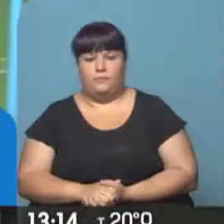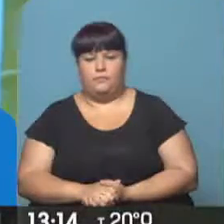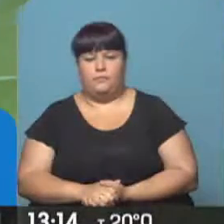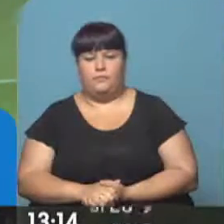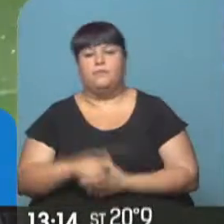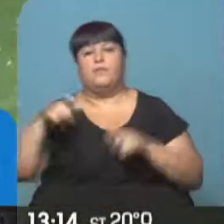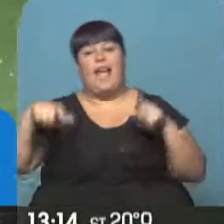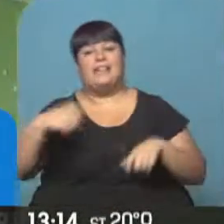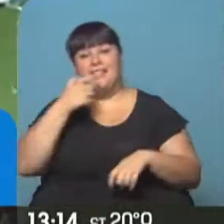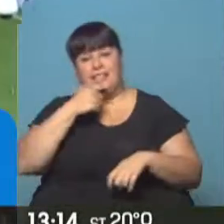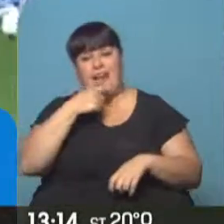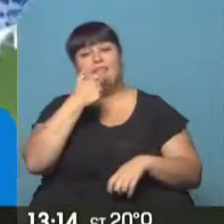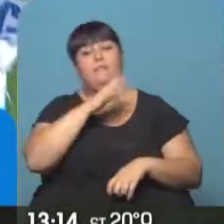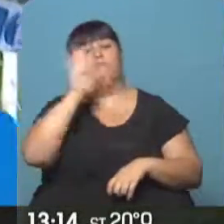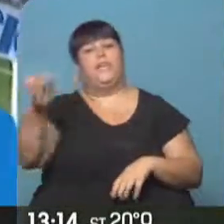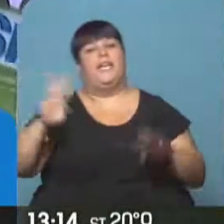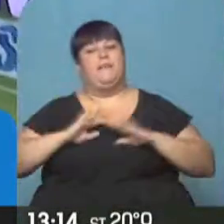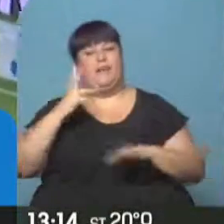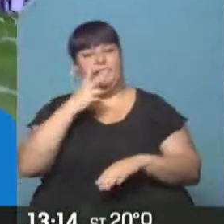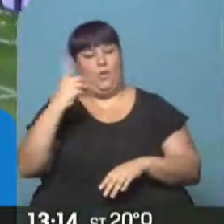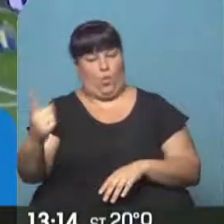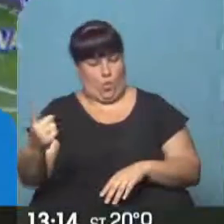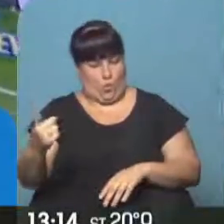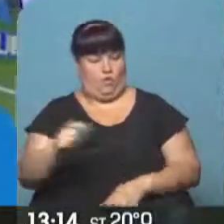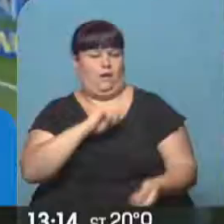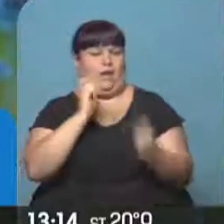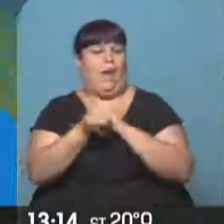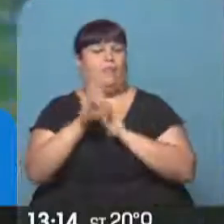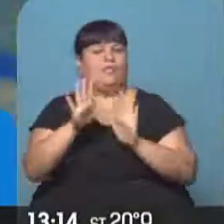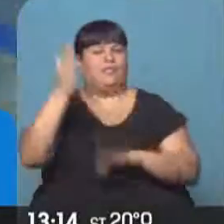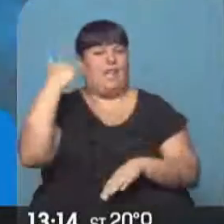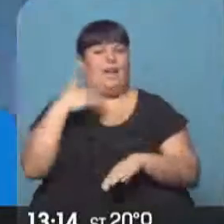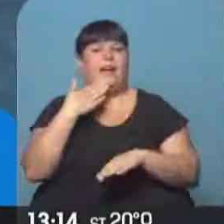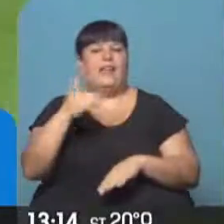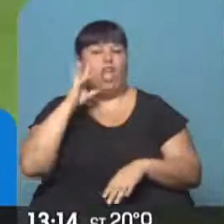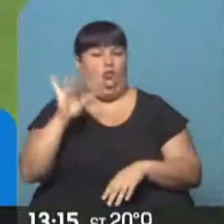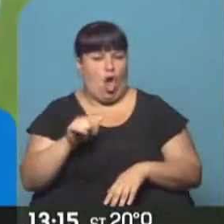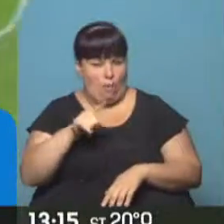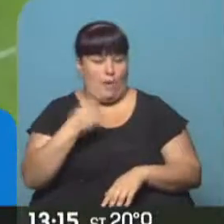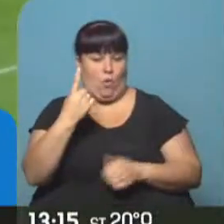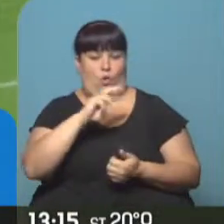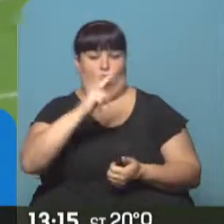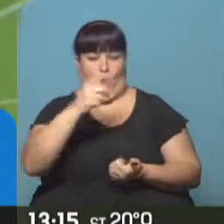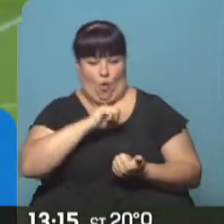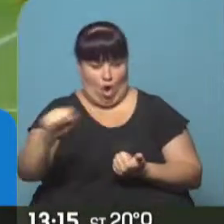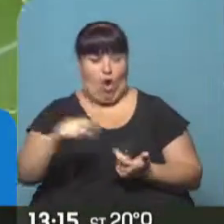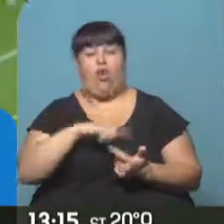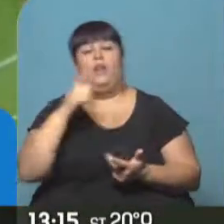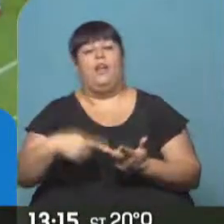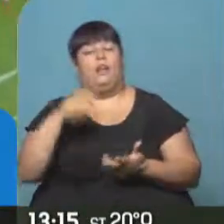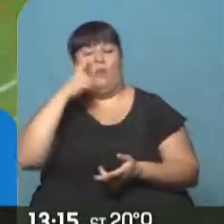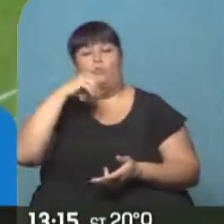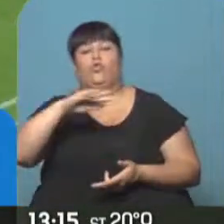En el cilindro, Racing venció a Gimnasia 3-1. Revirtió el resultado de la mano de Licha López, autor de un doblete, y lo